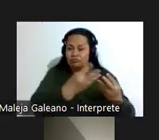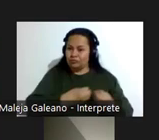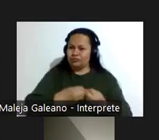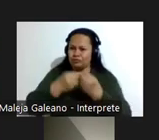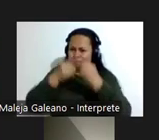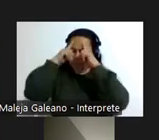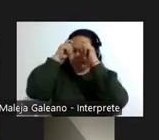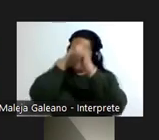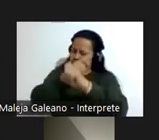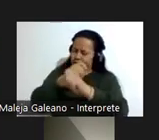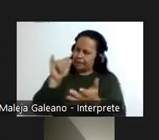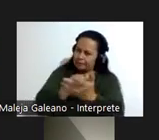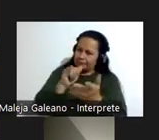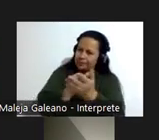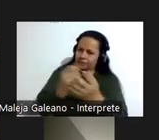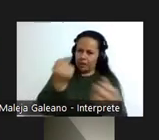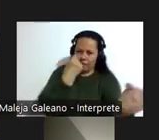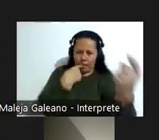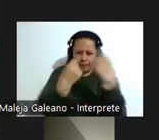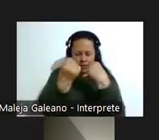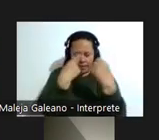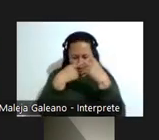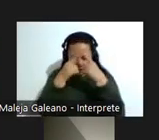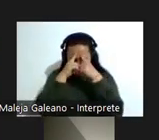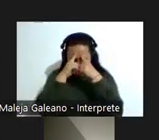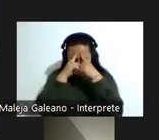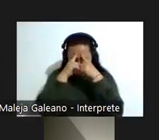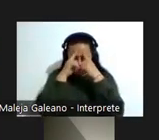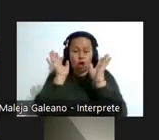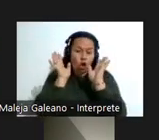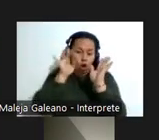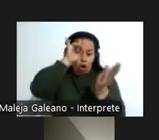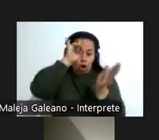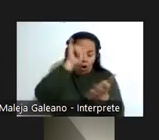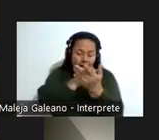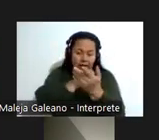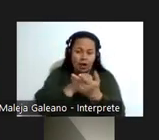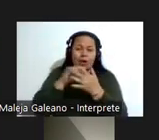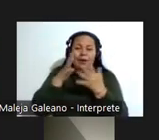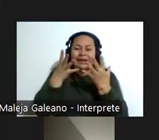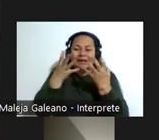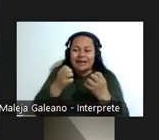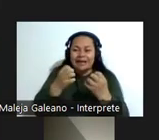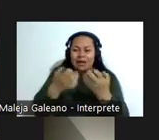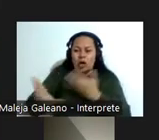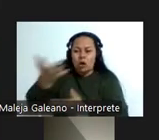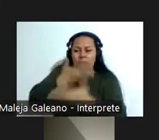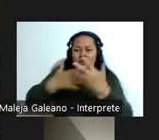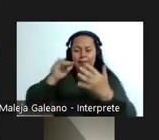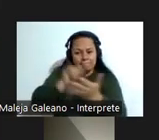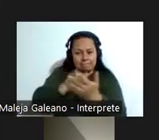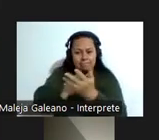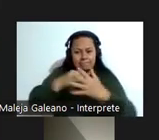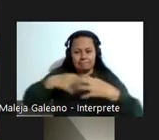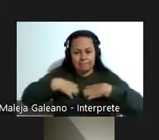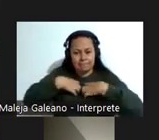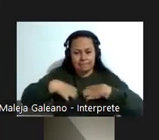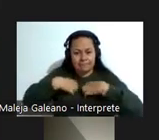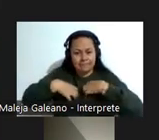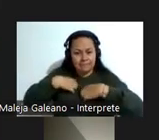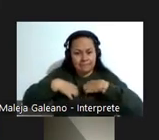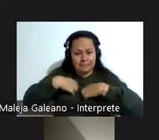preguntas y pues al menos creo, quiero saber si todos compartimos ese mismo miedo, ¿no? Que